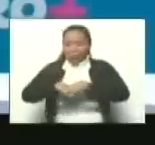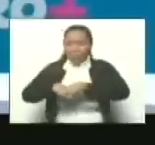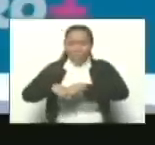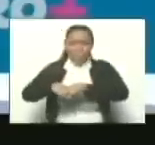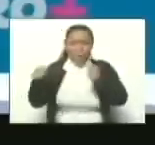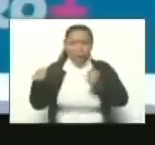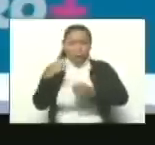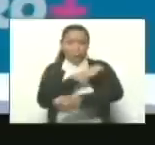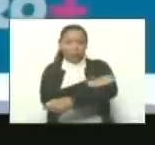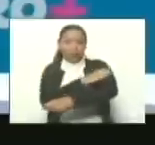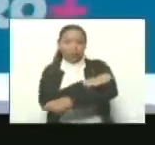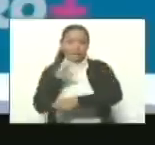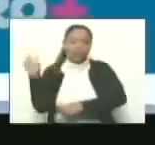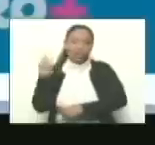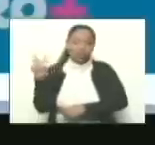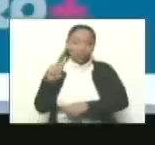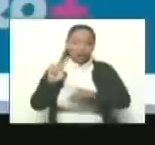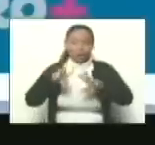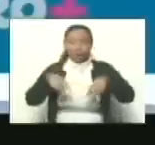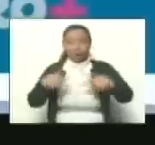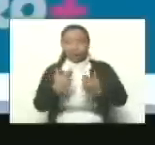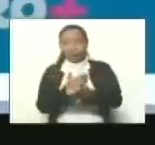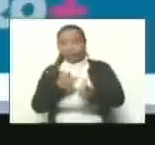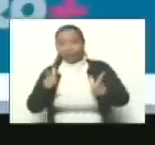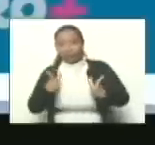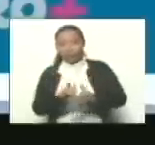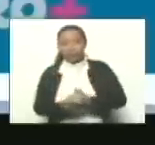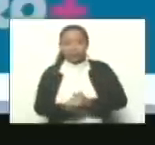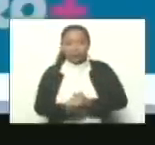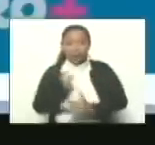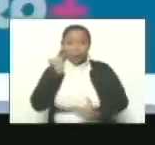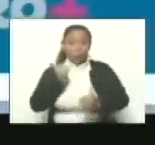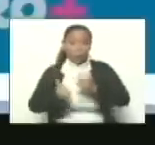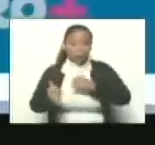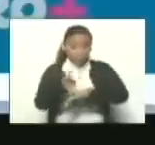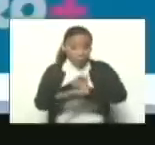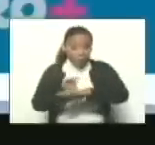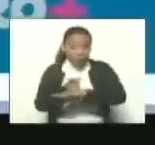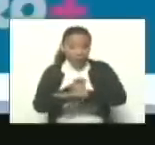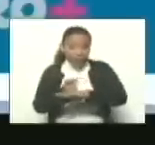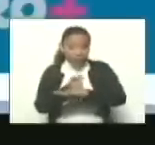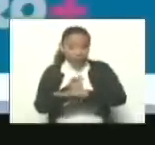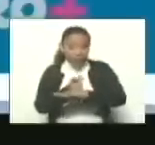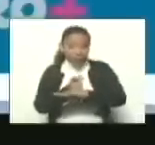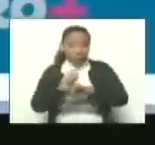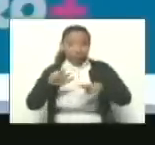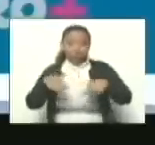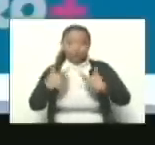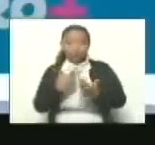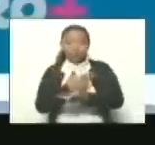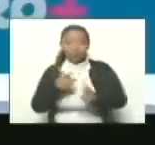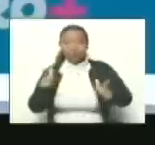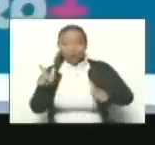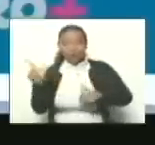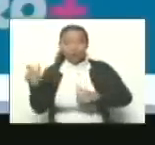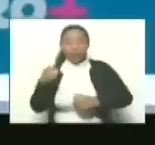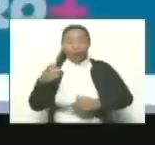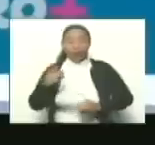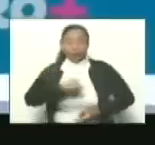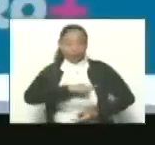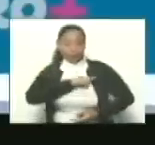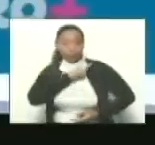derecha venezolana, el neoliberalismo, los últimos gobiernos del neoliberalismo, de Carlos Andrés Pérez y